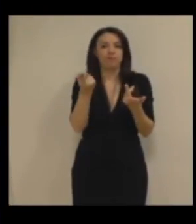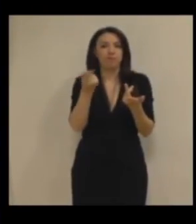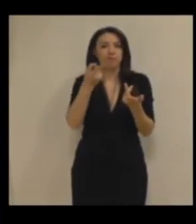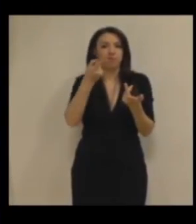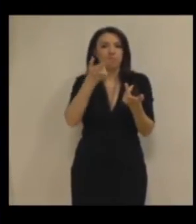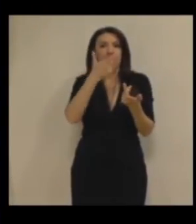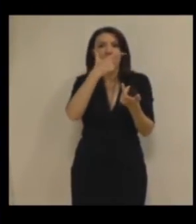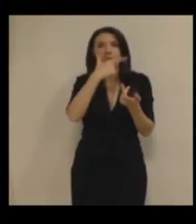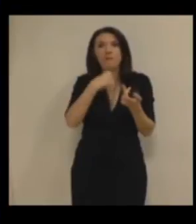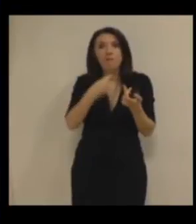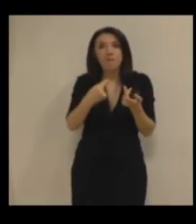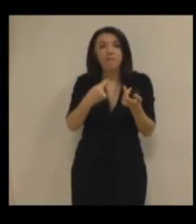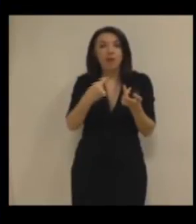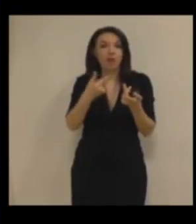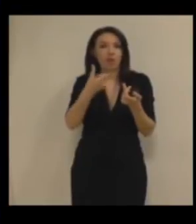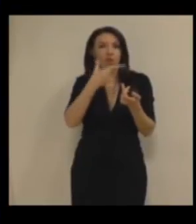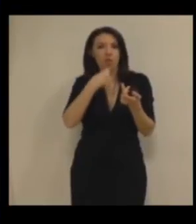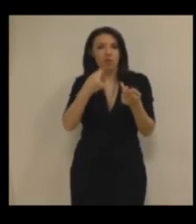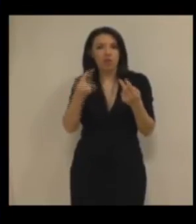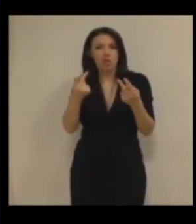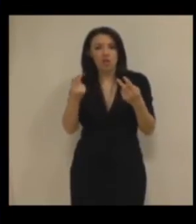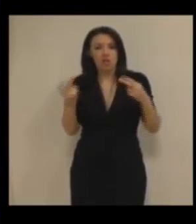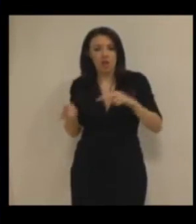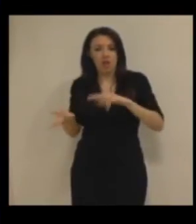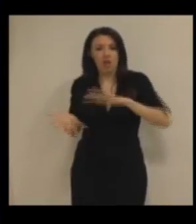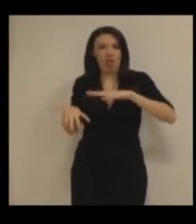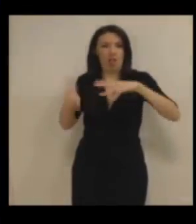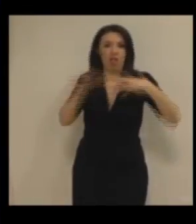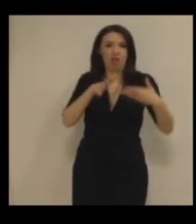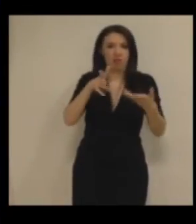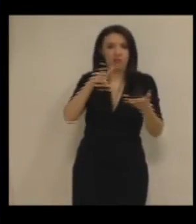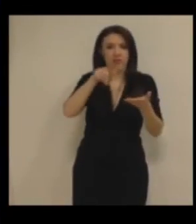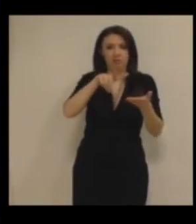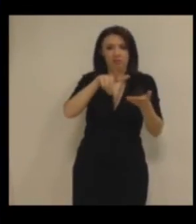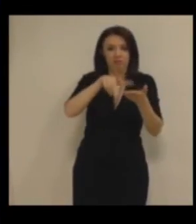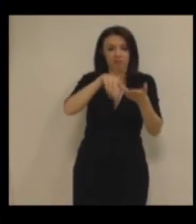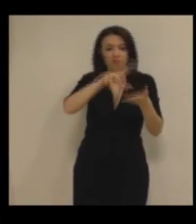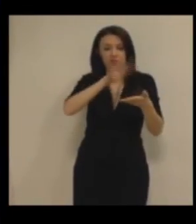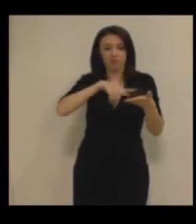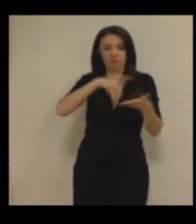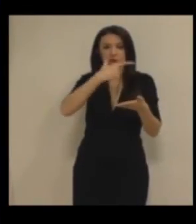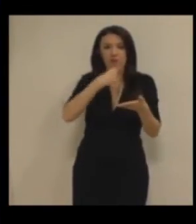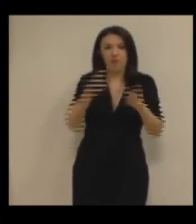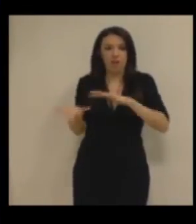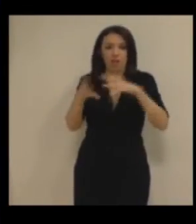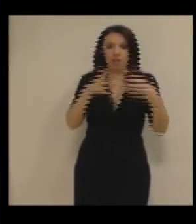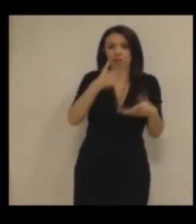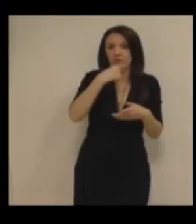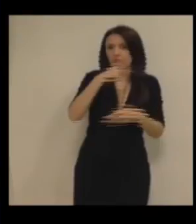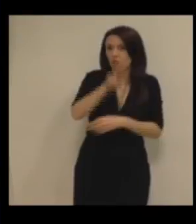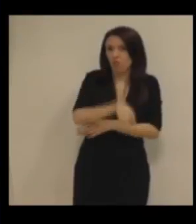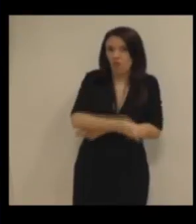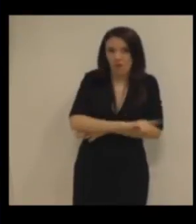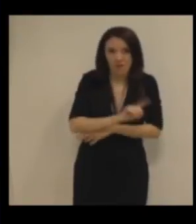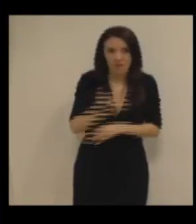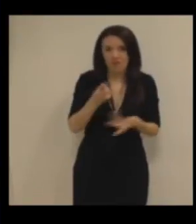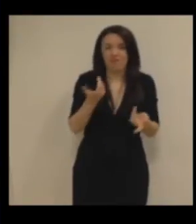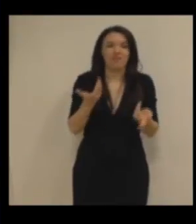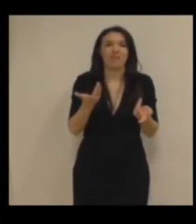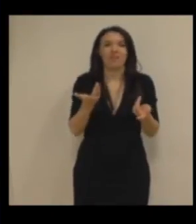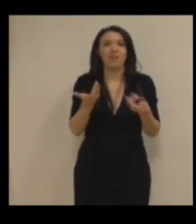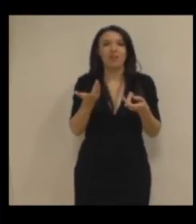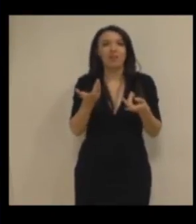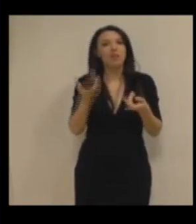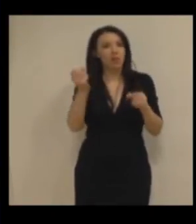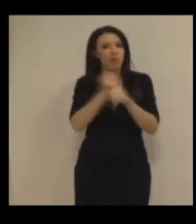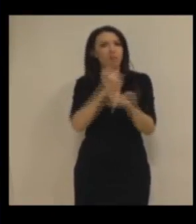no es sencillo hacer esa, digamos, traducción, ¿no? Sí, claro. Y en eso yo creo que hay que investigar todavía más. Y desde luego, hombre, yo